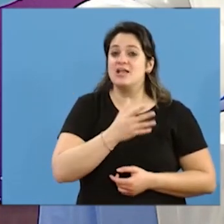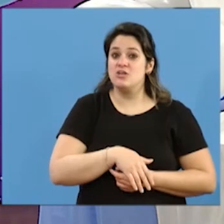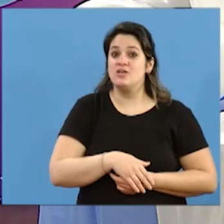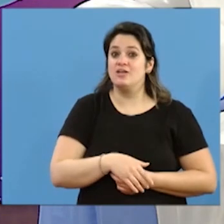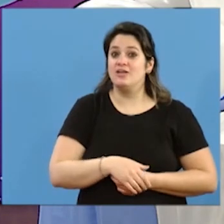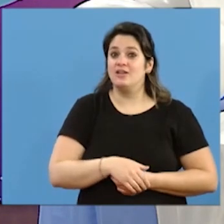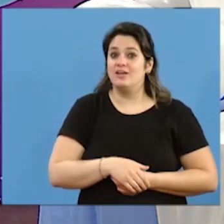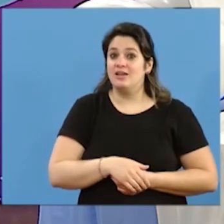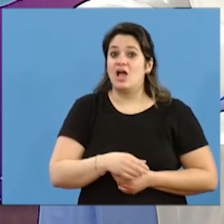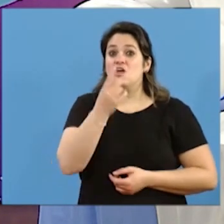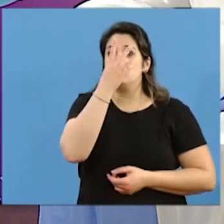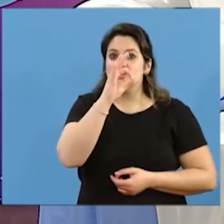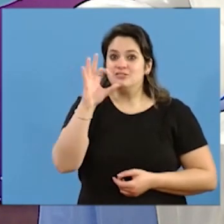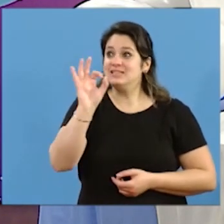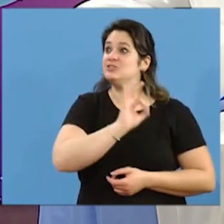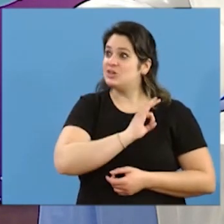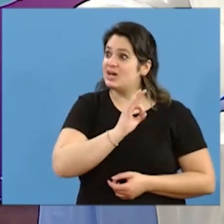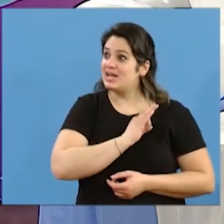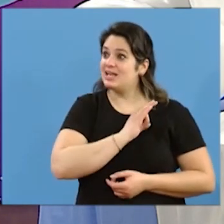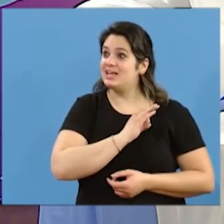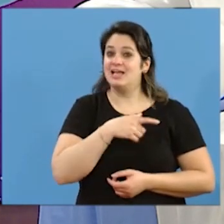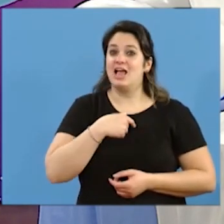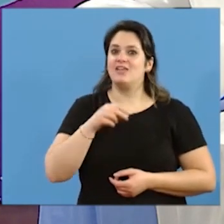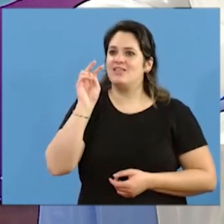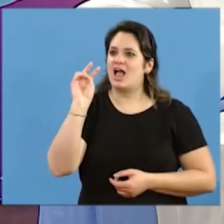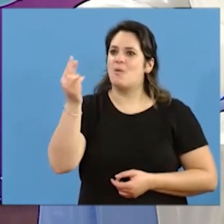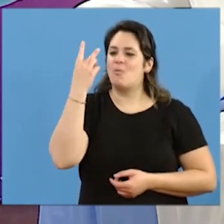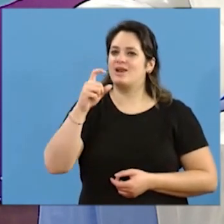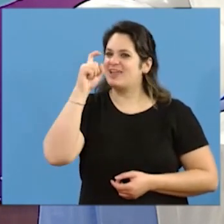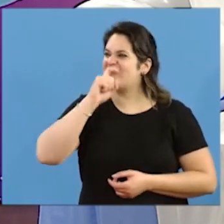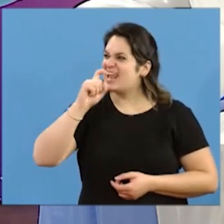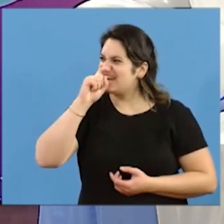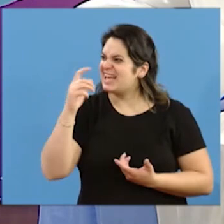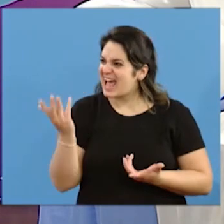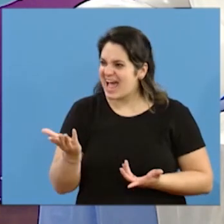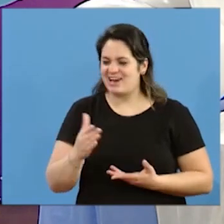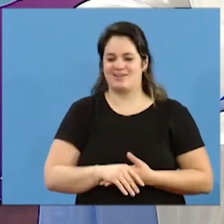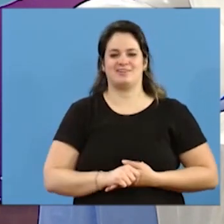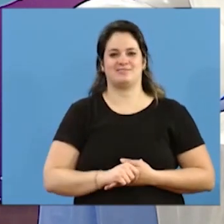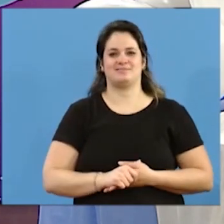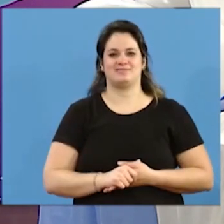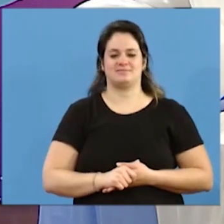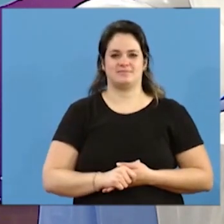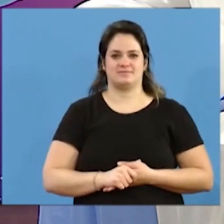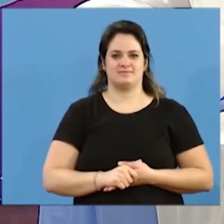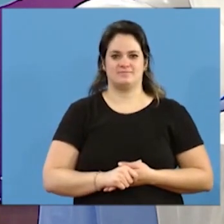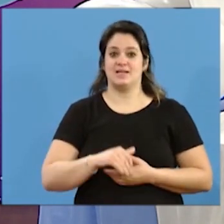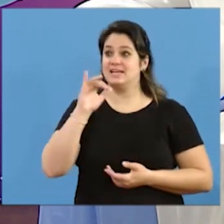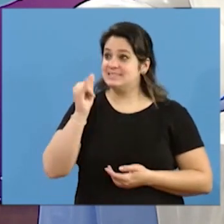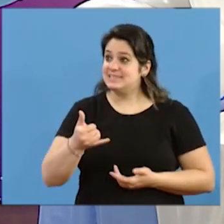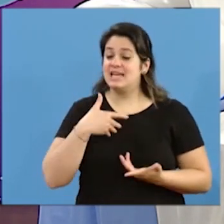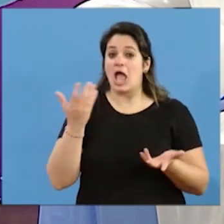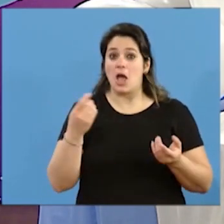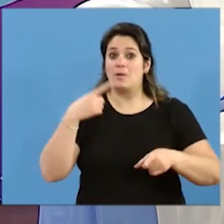el bicentenario de la desaparición de nuestro querido Belgrano, ¿sí? Por